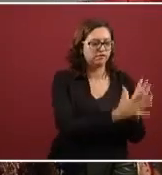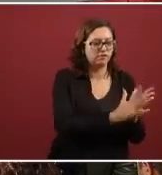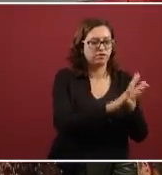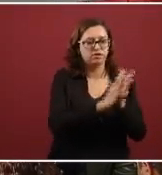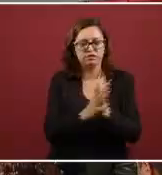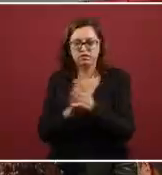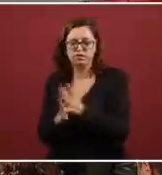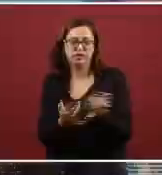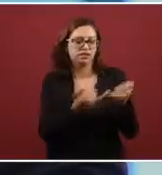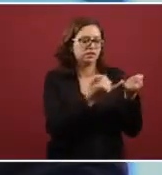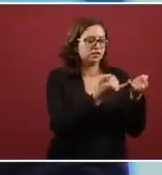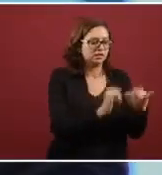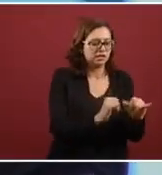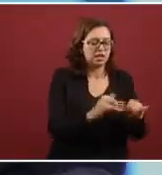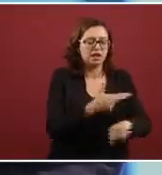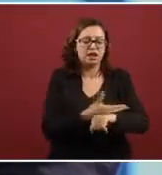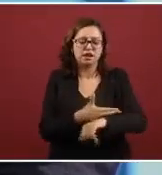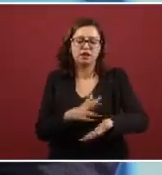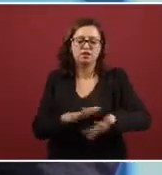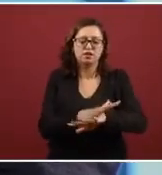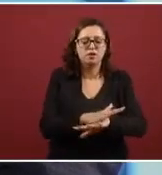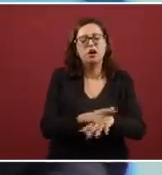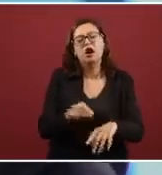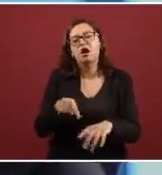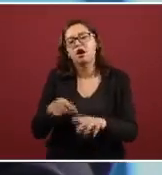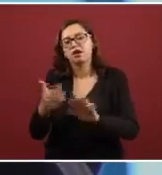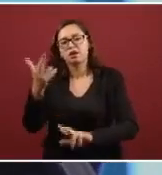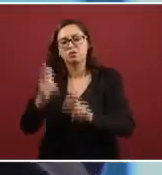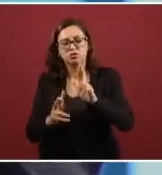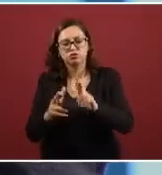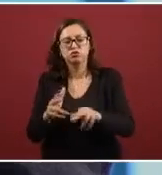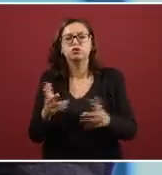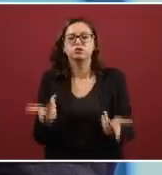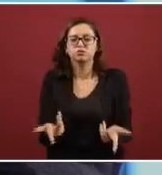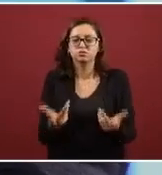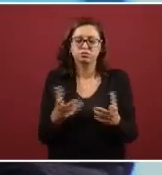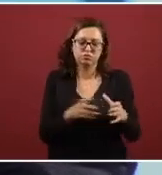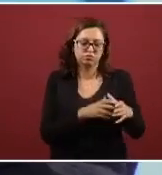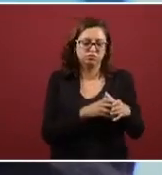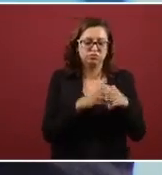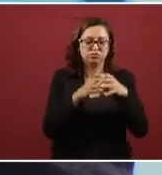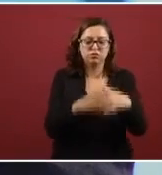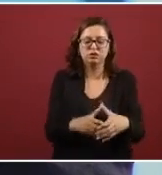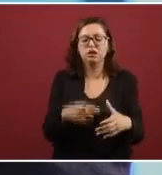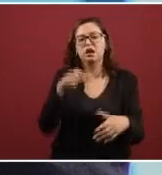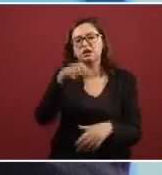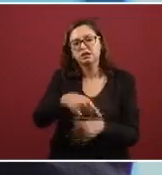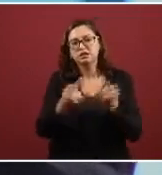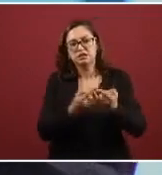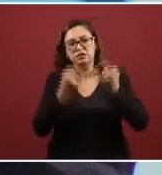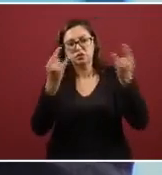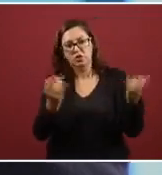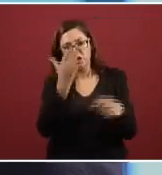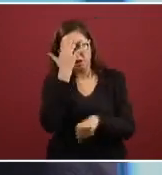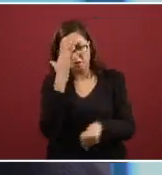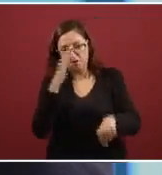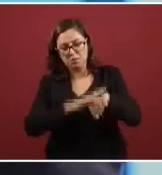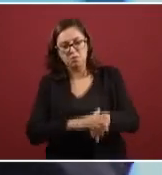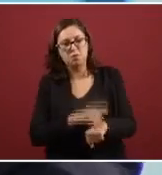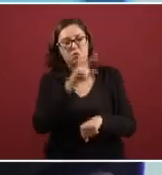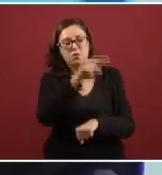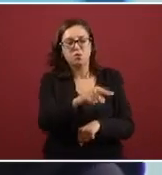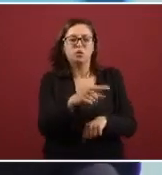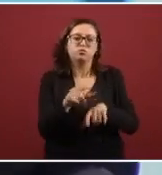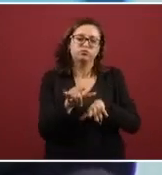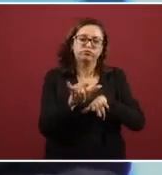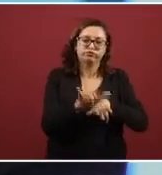la independencia, la reforma liberal y la revolución. Estos contingentes van a contar con carros alegóricos en los que se escenificarán los